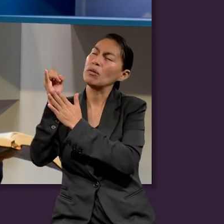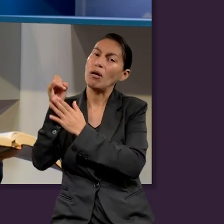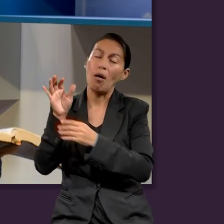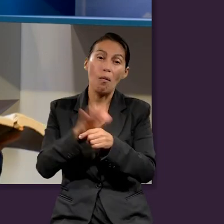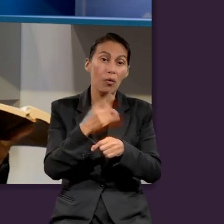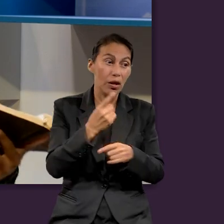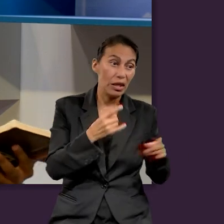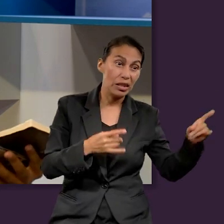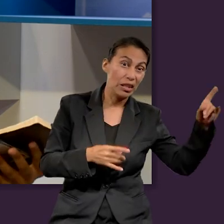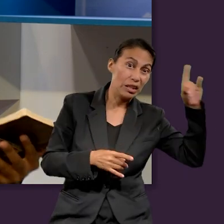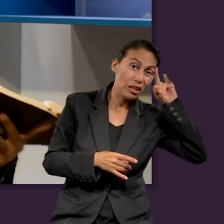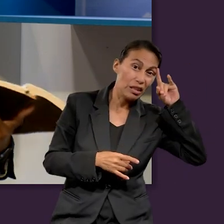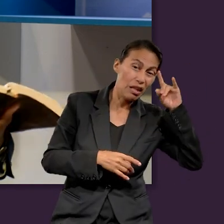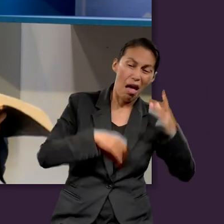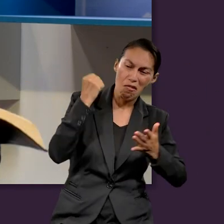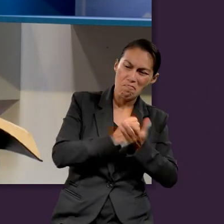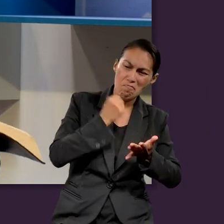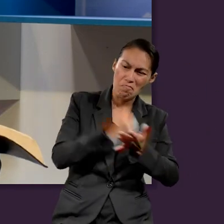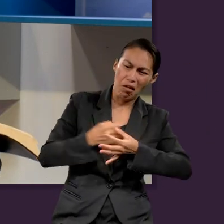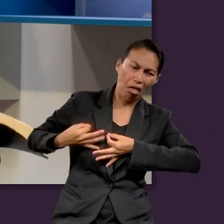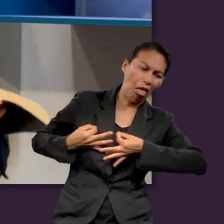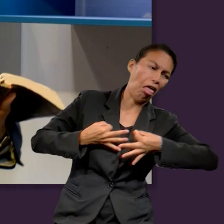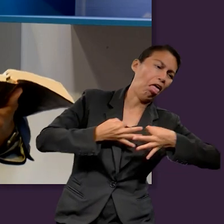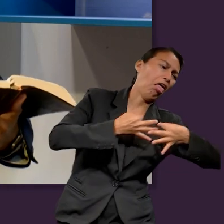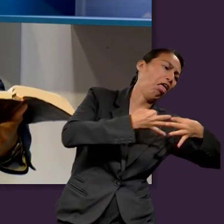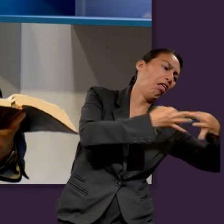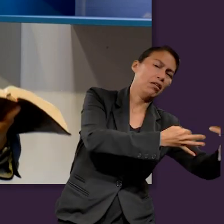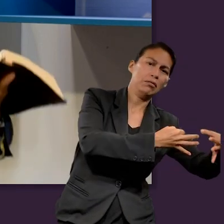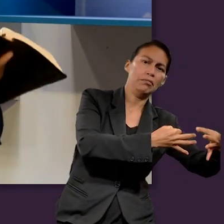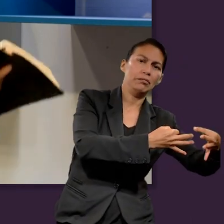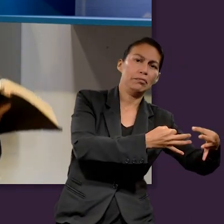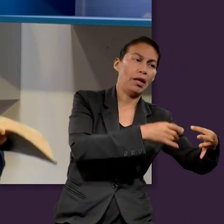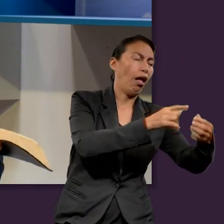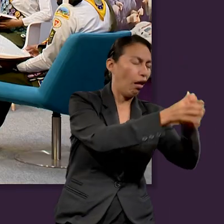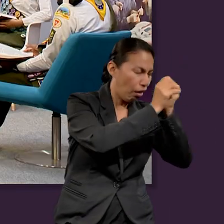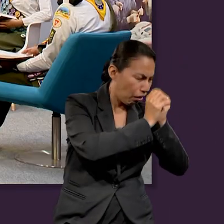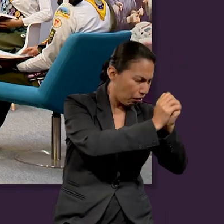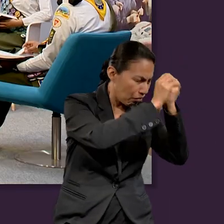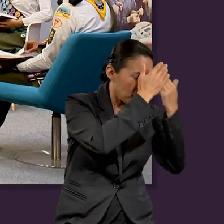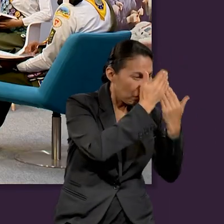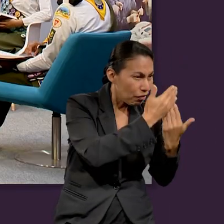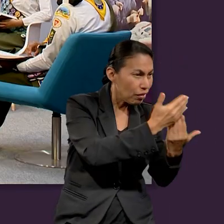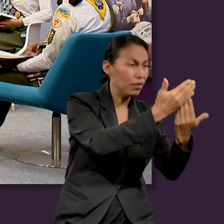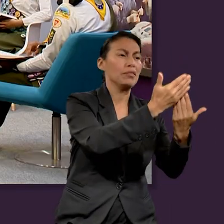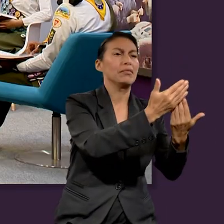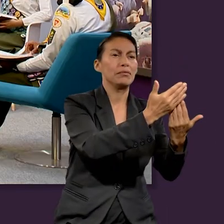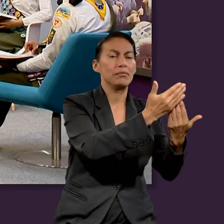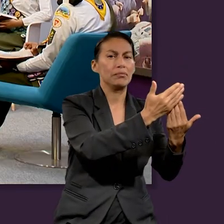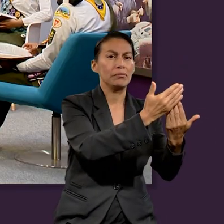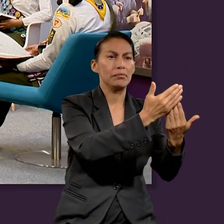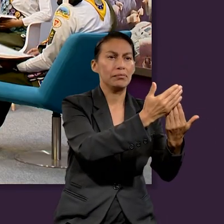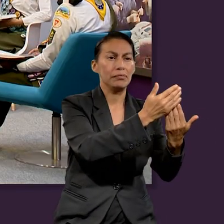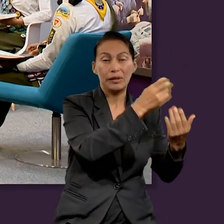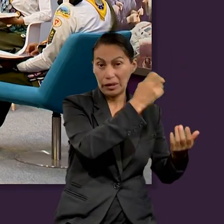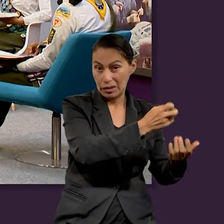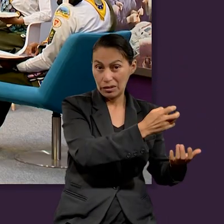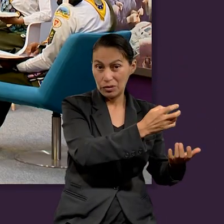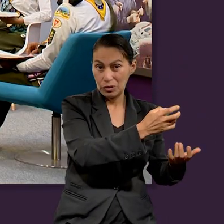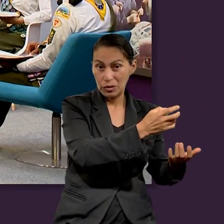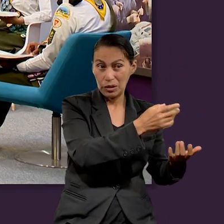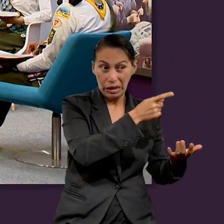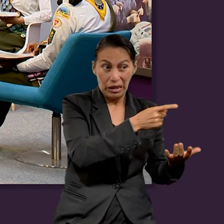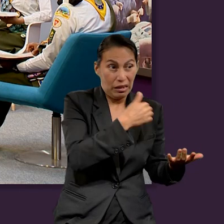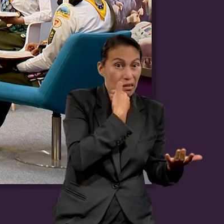porque el enemigo va a ser Va a intentar obligarnos a que nosotros lo adoremos